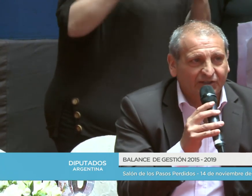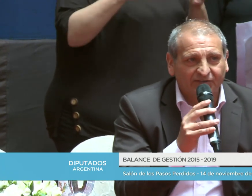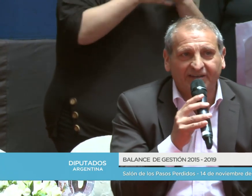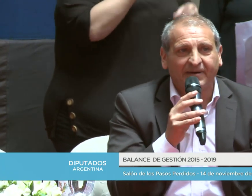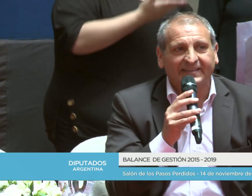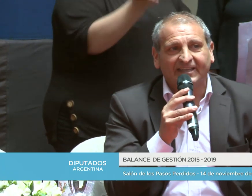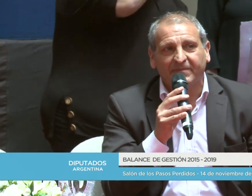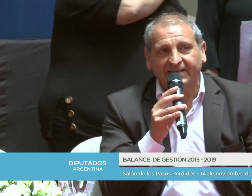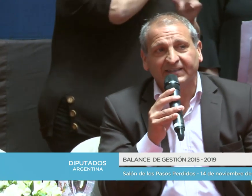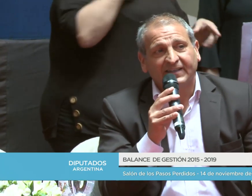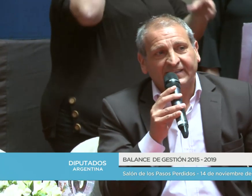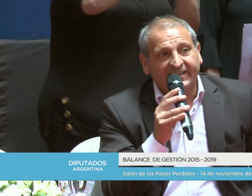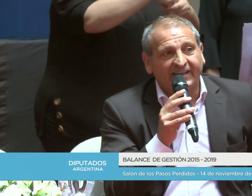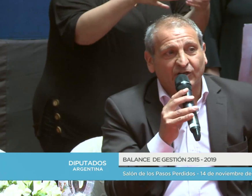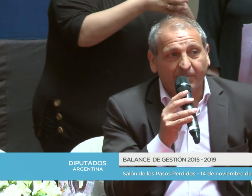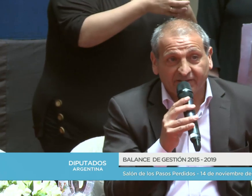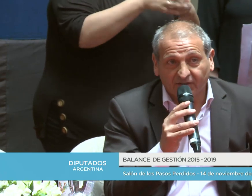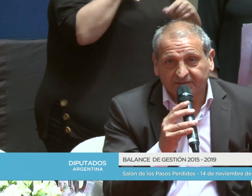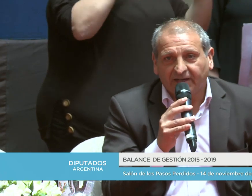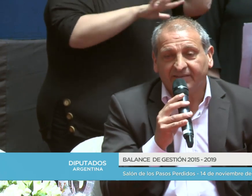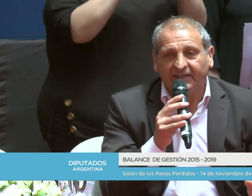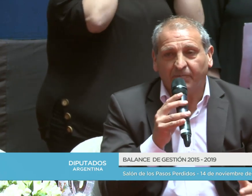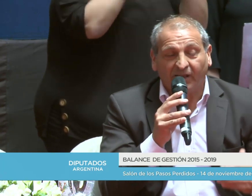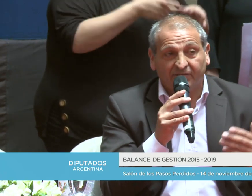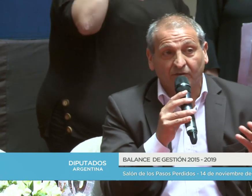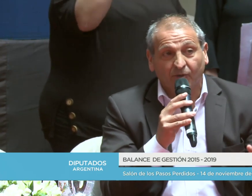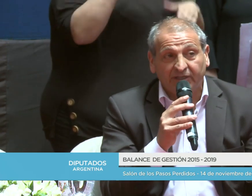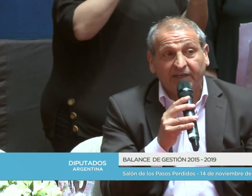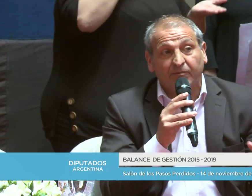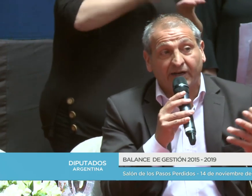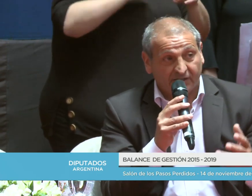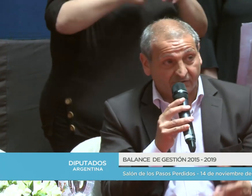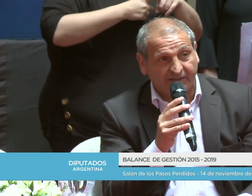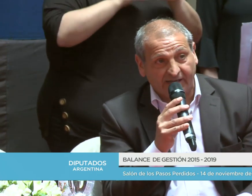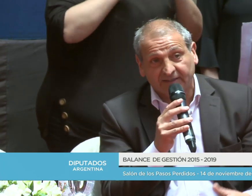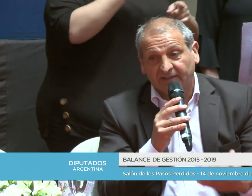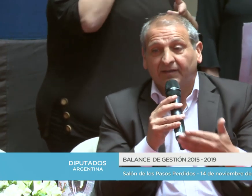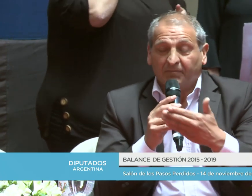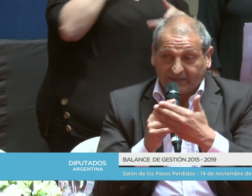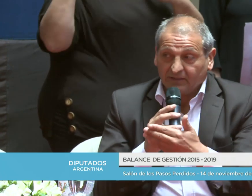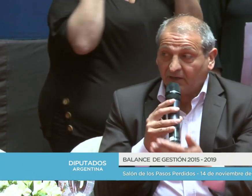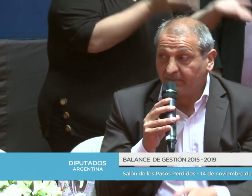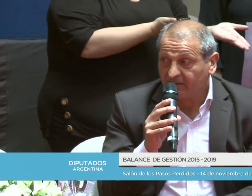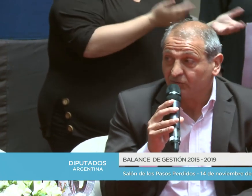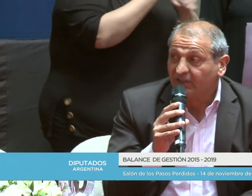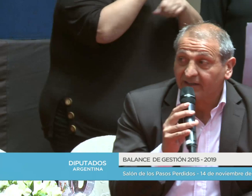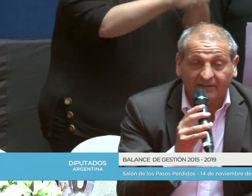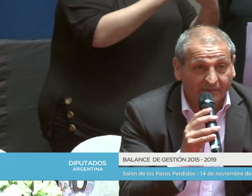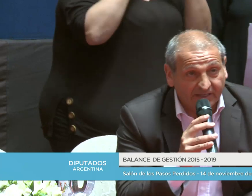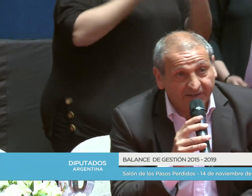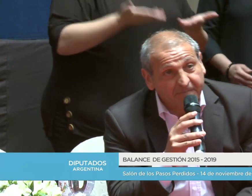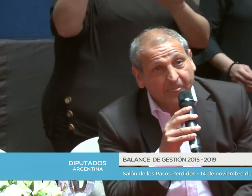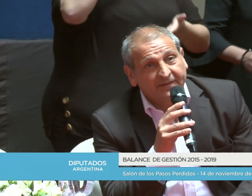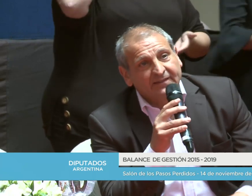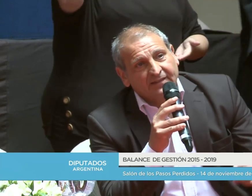anterior gestión, ser parte también de esta recuperación. Así que por la decisión política y por la generosidad, particularmente, muchas gracias